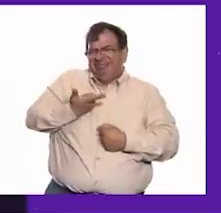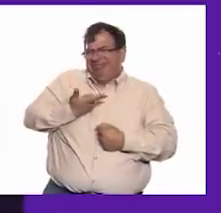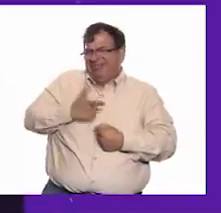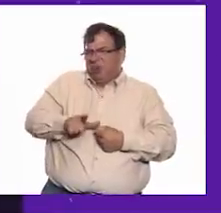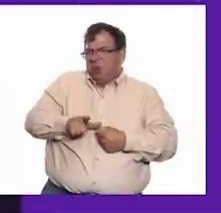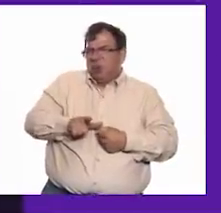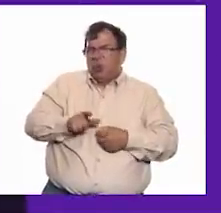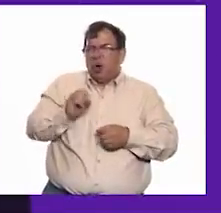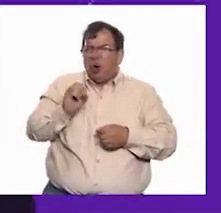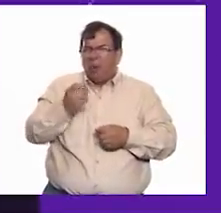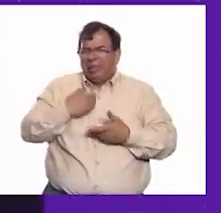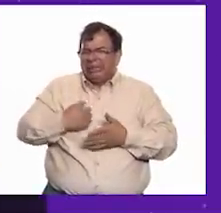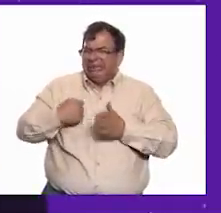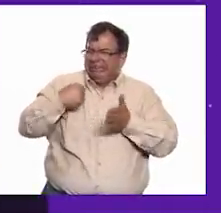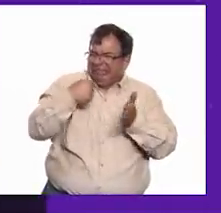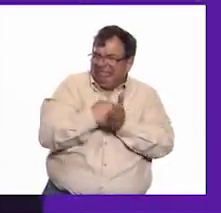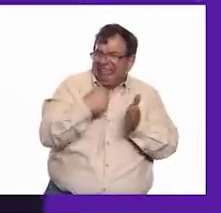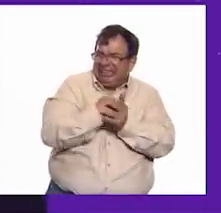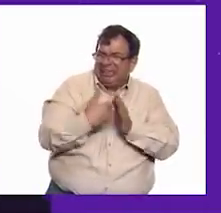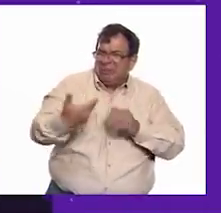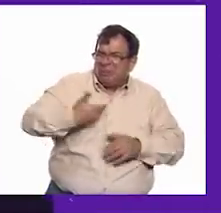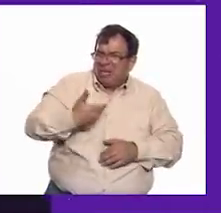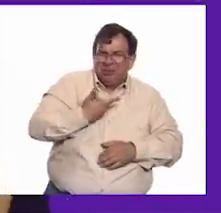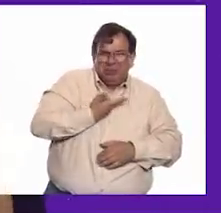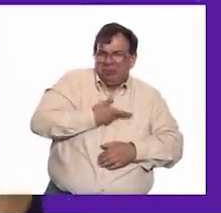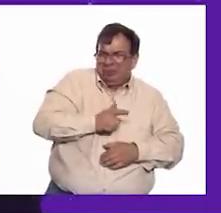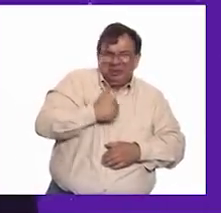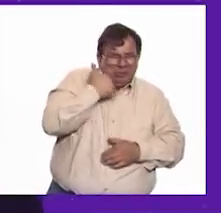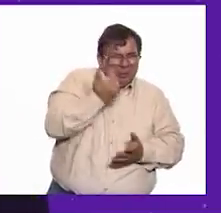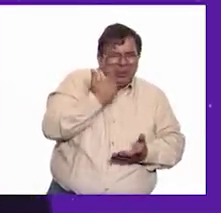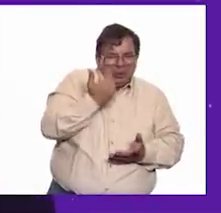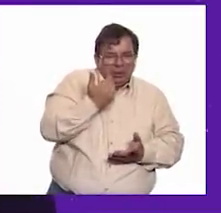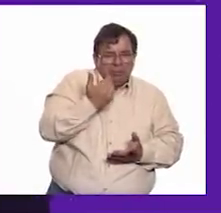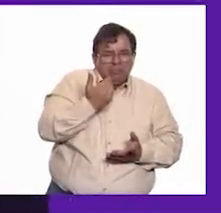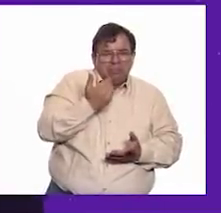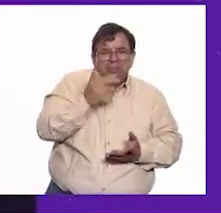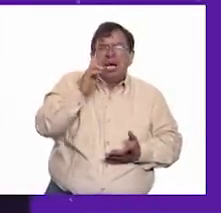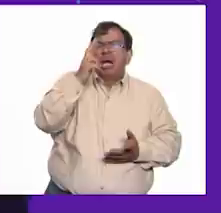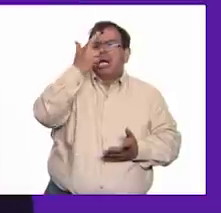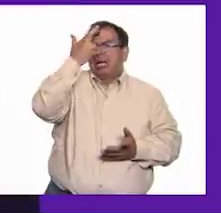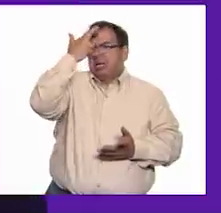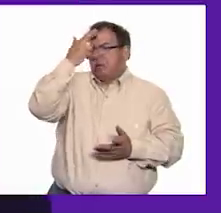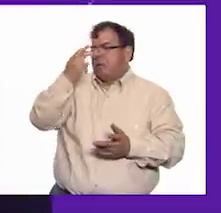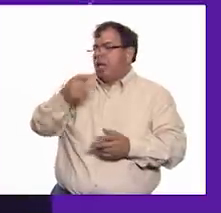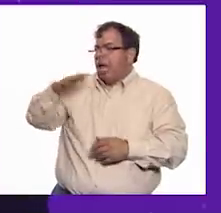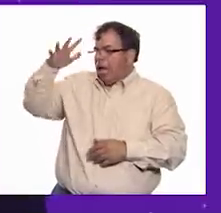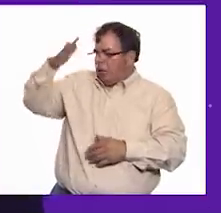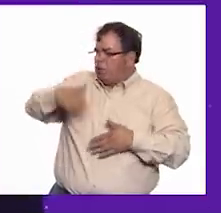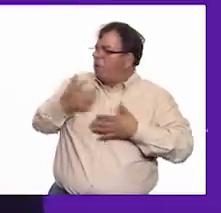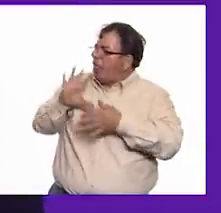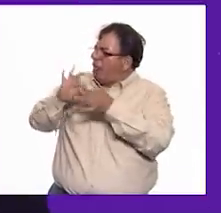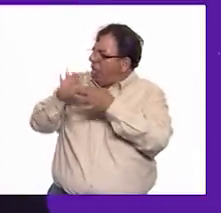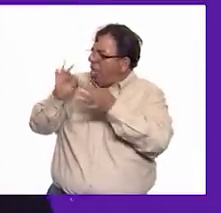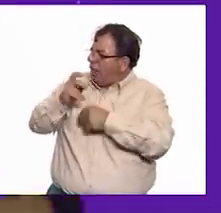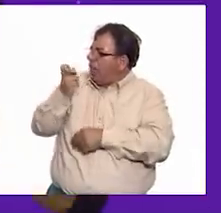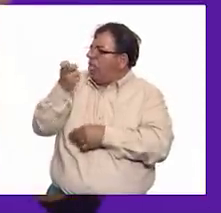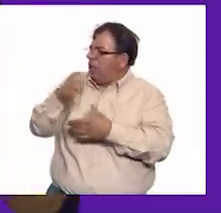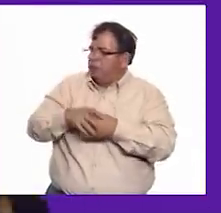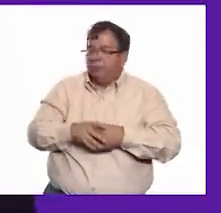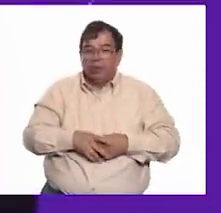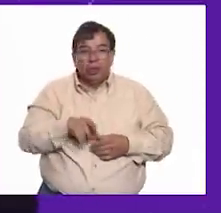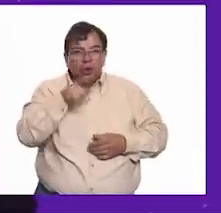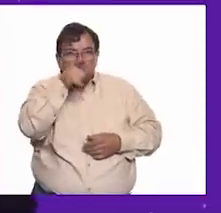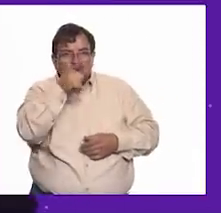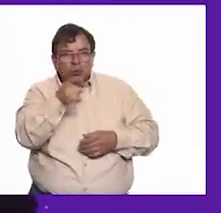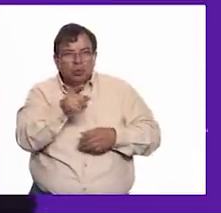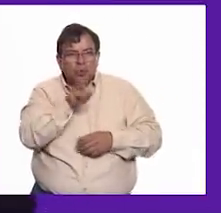existe alguien que te presiona a hacer algo que no quieres, recuerda siempre contárselo a un adulto de confianza. Cuando navegues